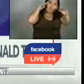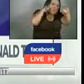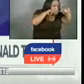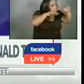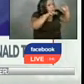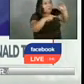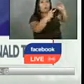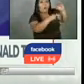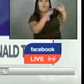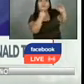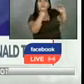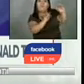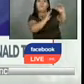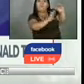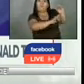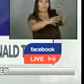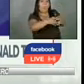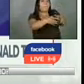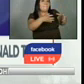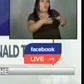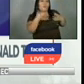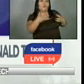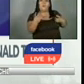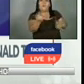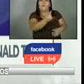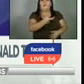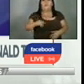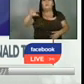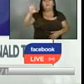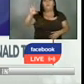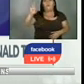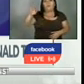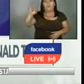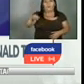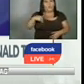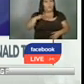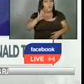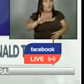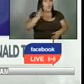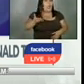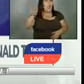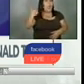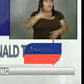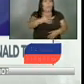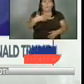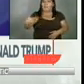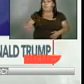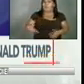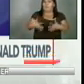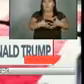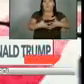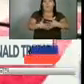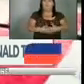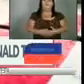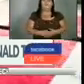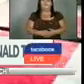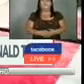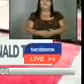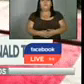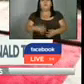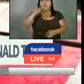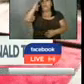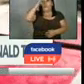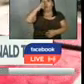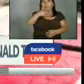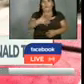allanada y ocupada por un gran grupo de agentes del FBI. Esto nunca le había ocurrido antes a un presidente de Estados Unidos. El mandatario